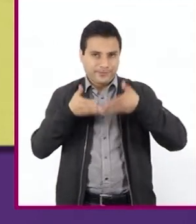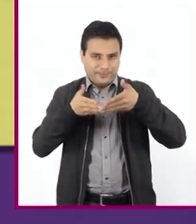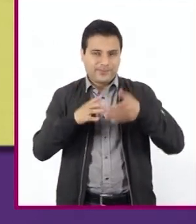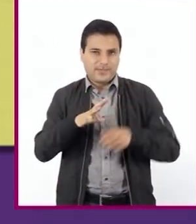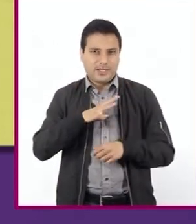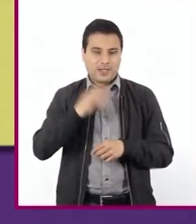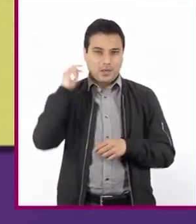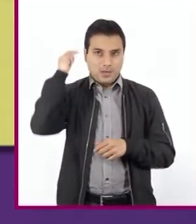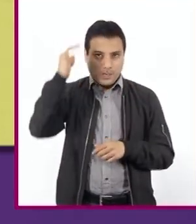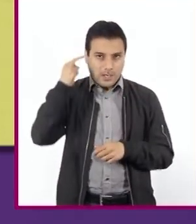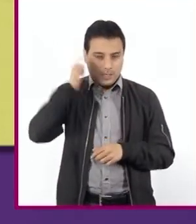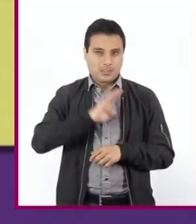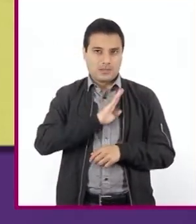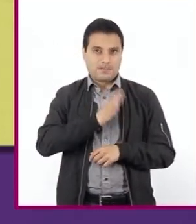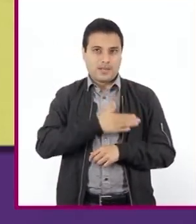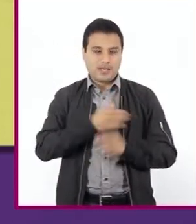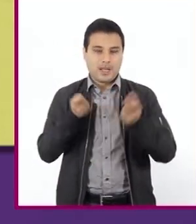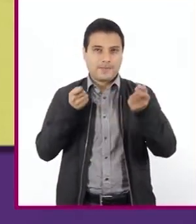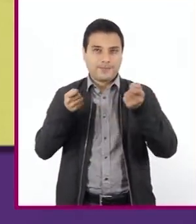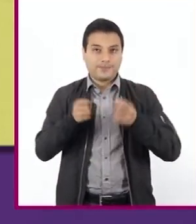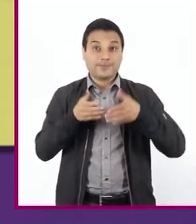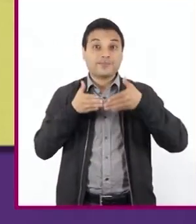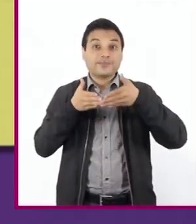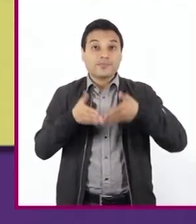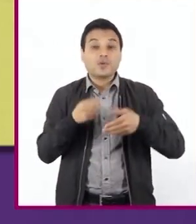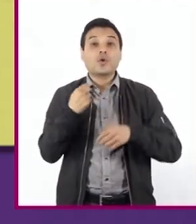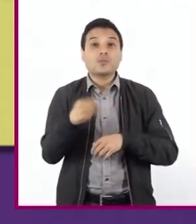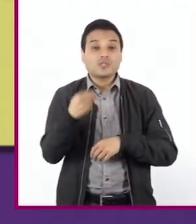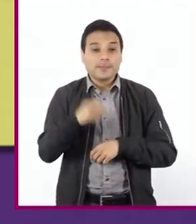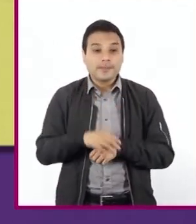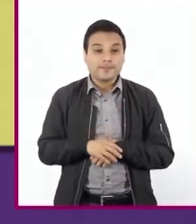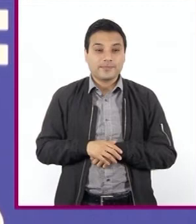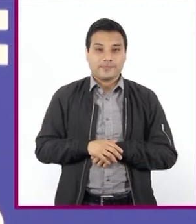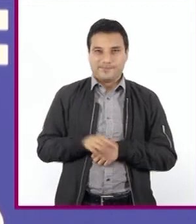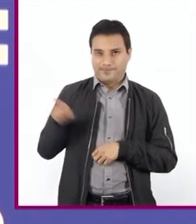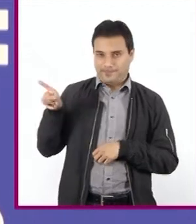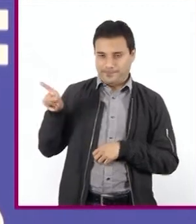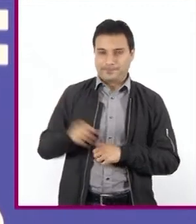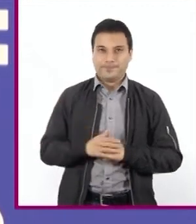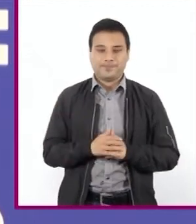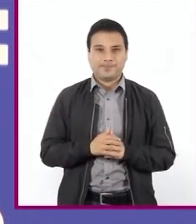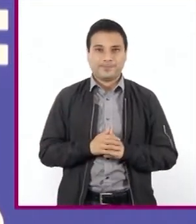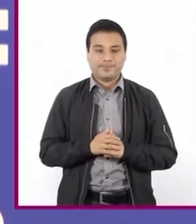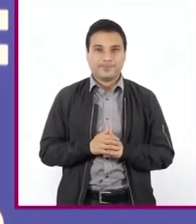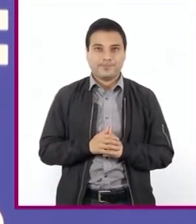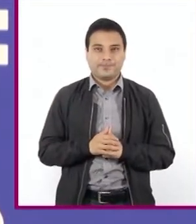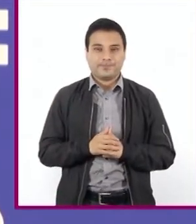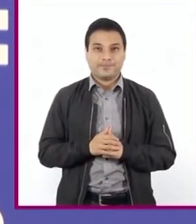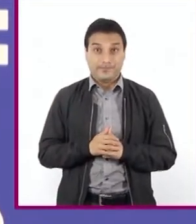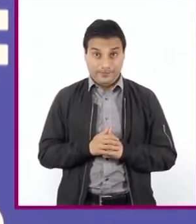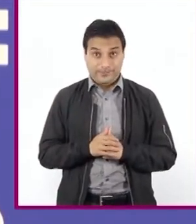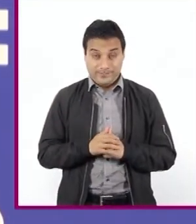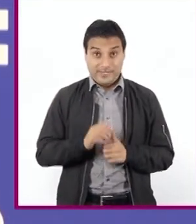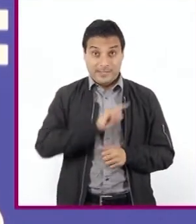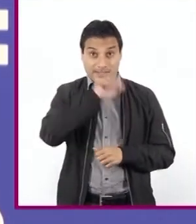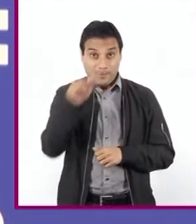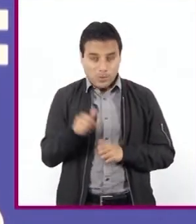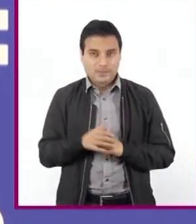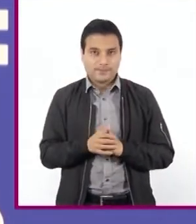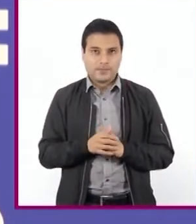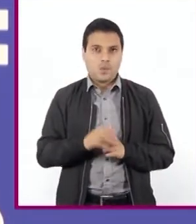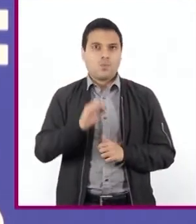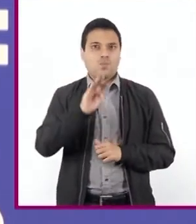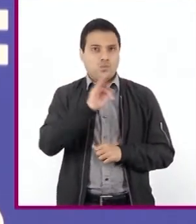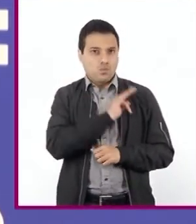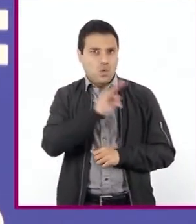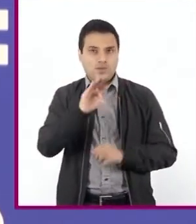la corona, conocidos como el Galeón de Manila o Nao China. Con ello fue posible la creación de un comercio